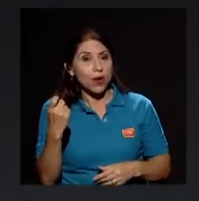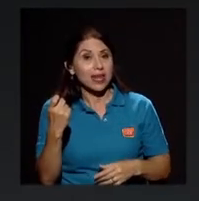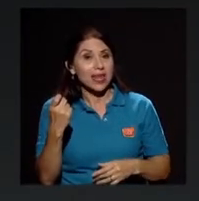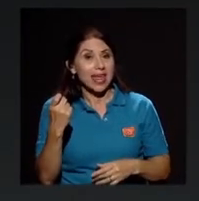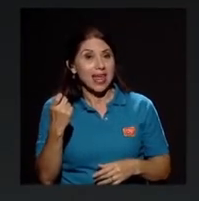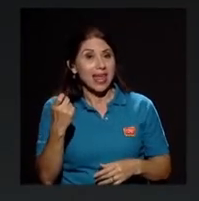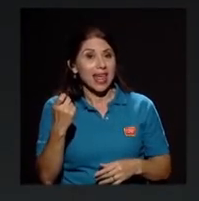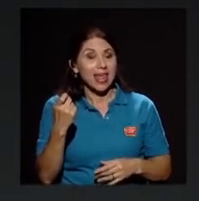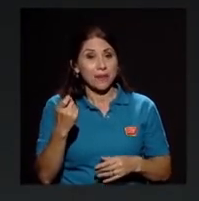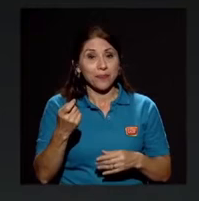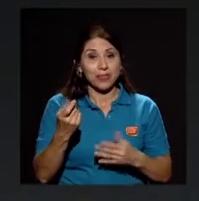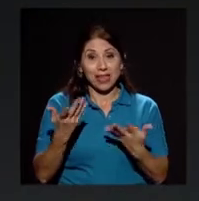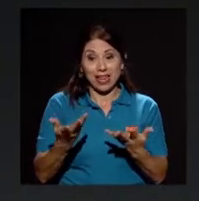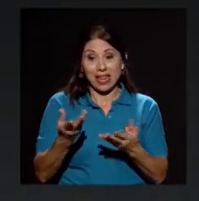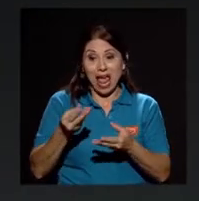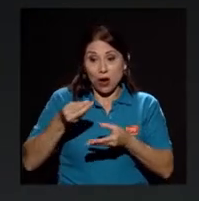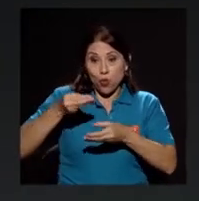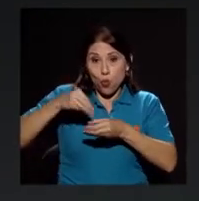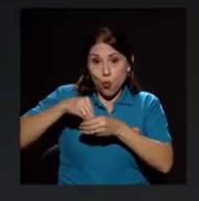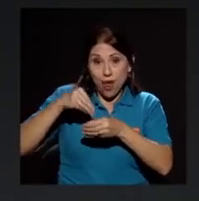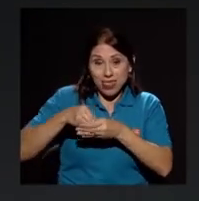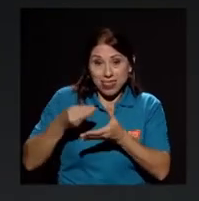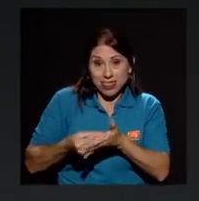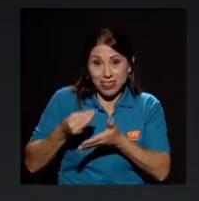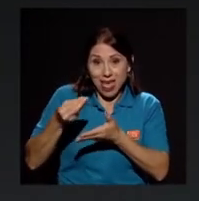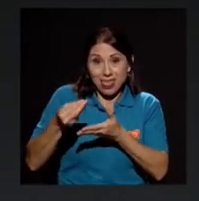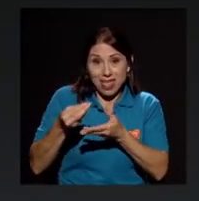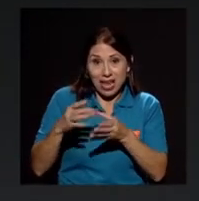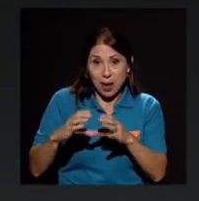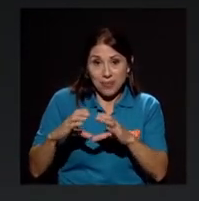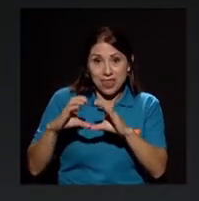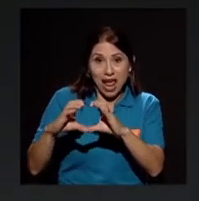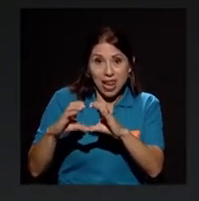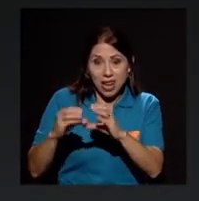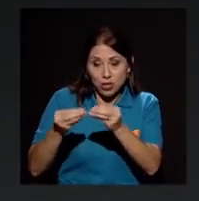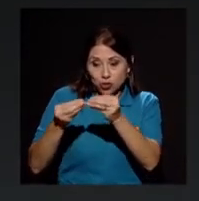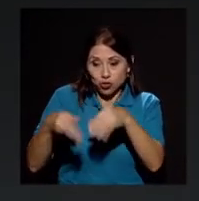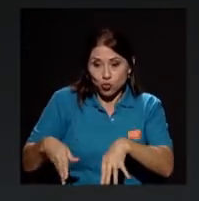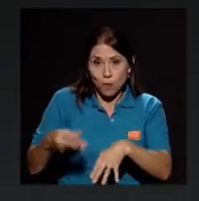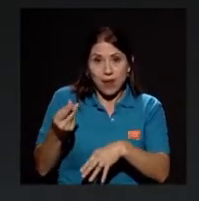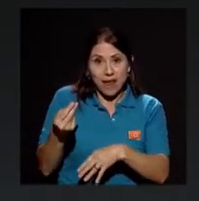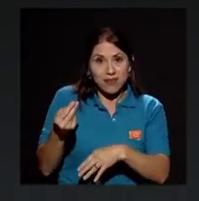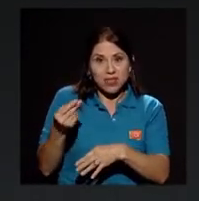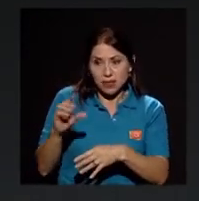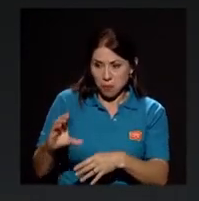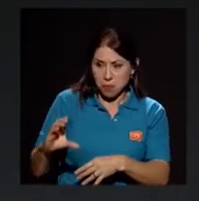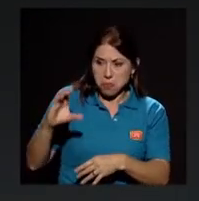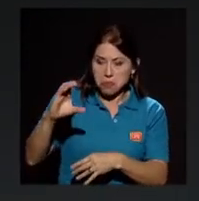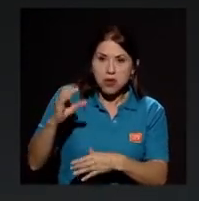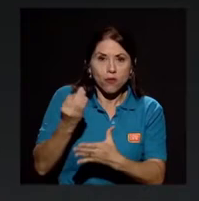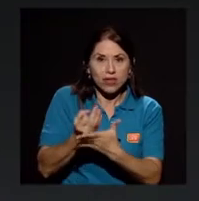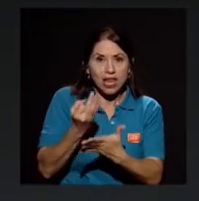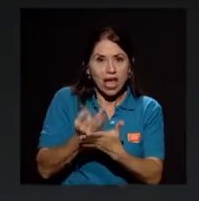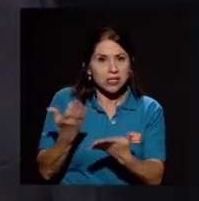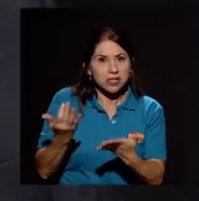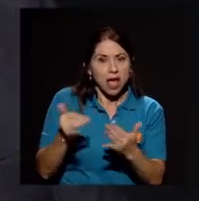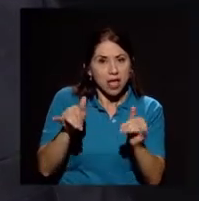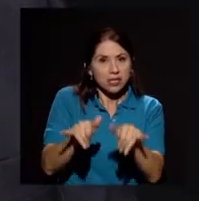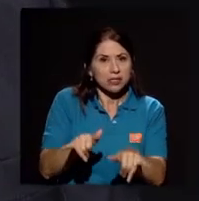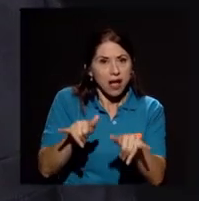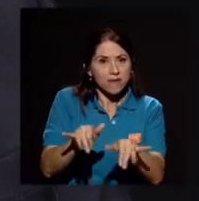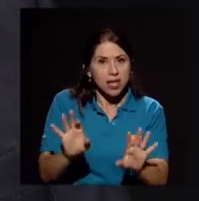superávit de la cuenta de capital lo financia y lo financia de una manera que casi podría decir si es estable no